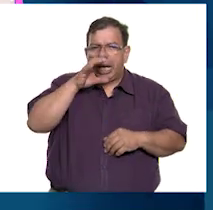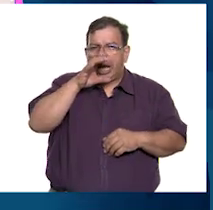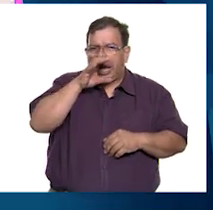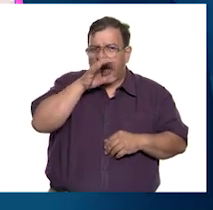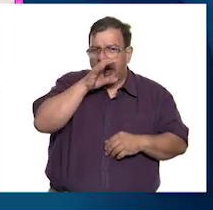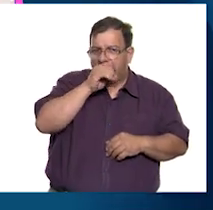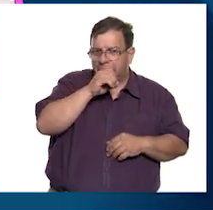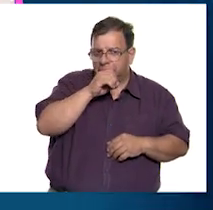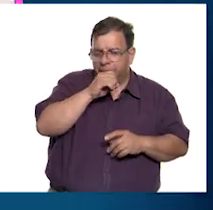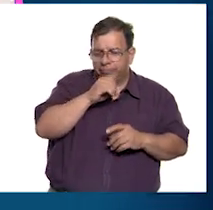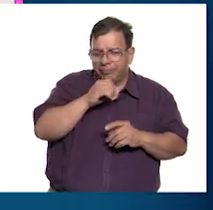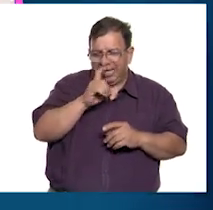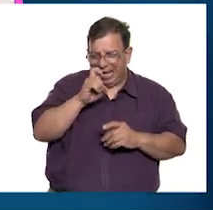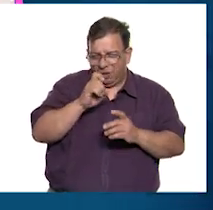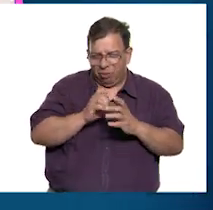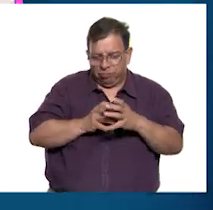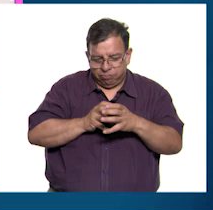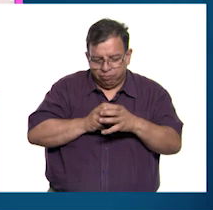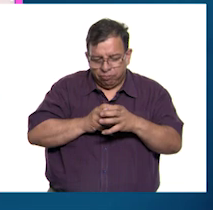agua se